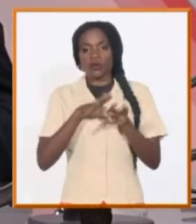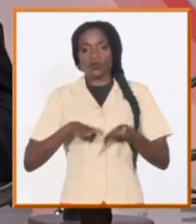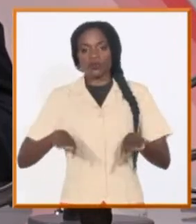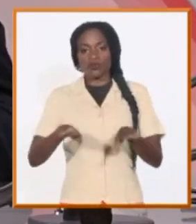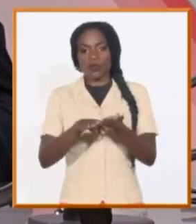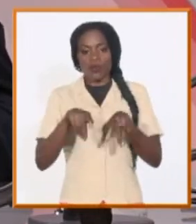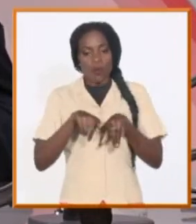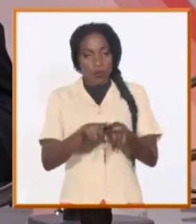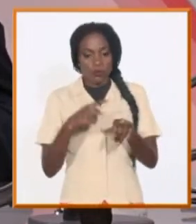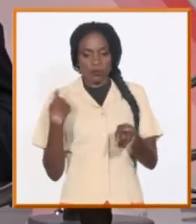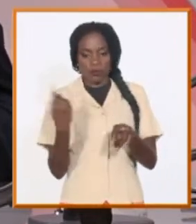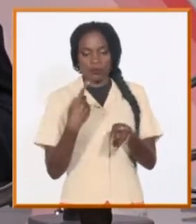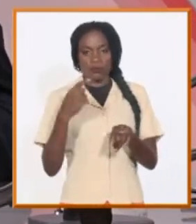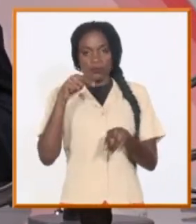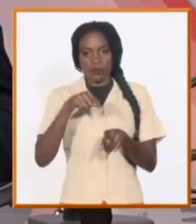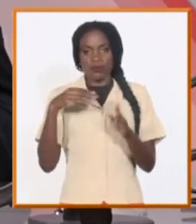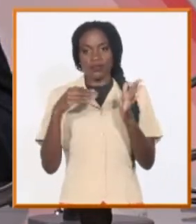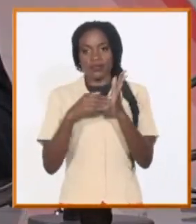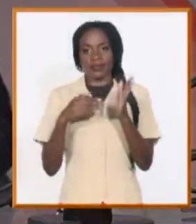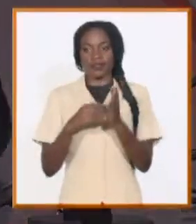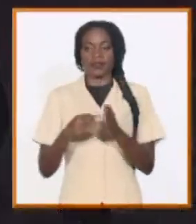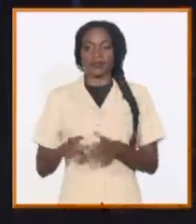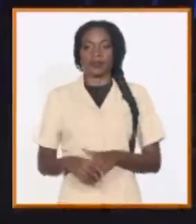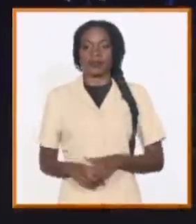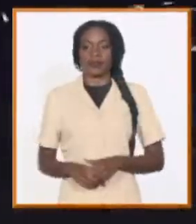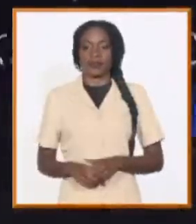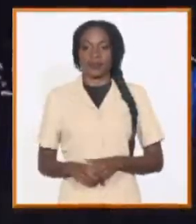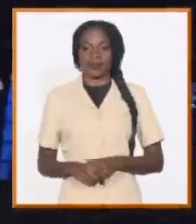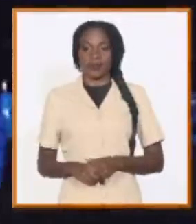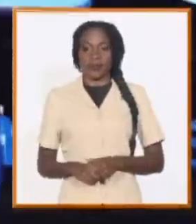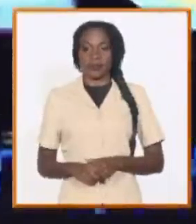nuestra mesa redonda de esta tarde.